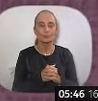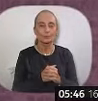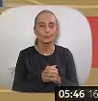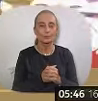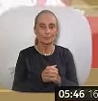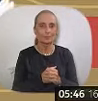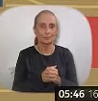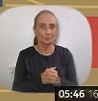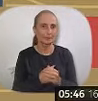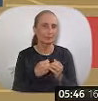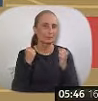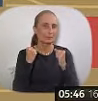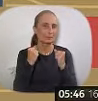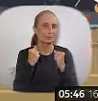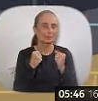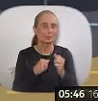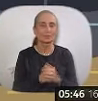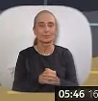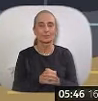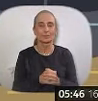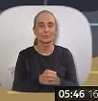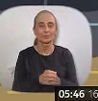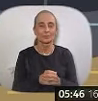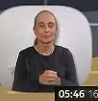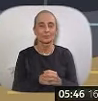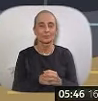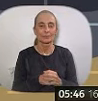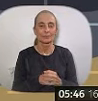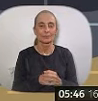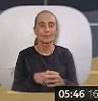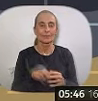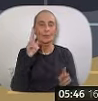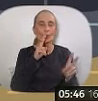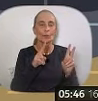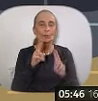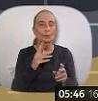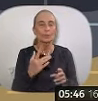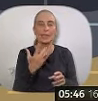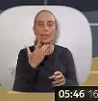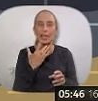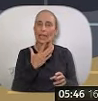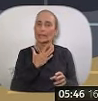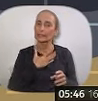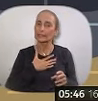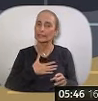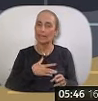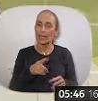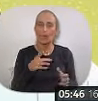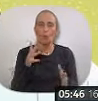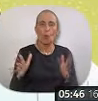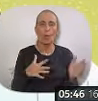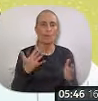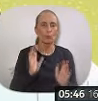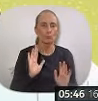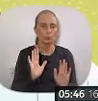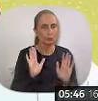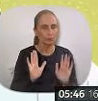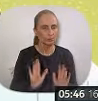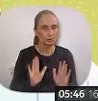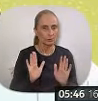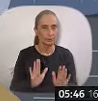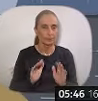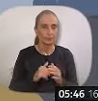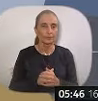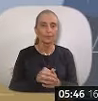¡Sí! ¡Sí! ¡Sí! Los jueces están buscando elegancia tranquila, así que no te muevas. El